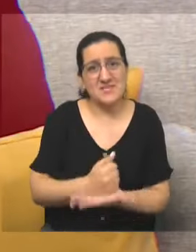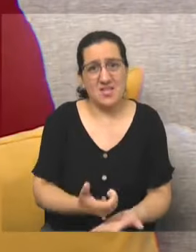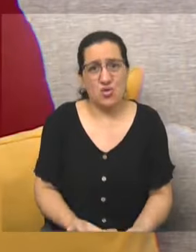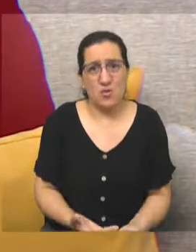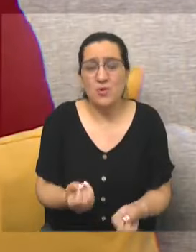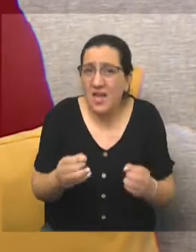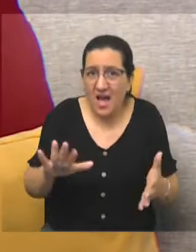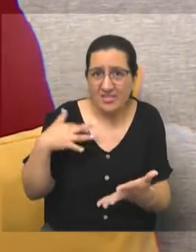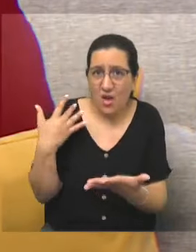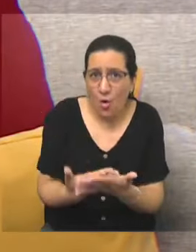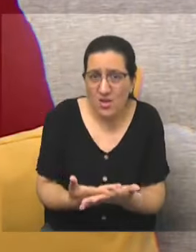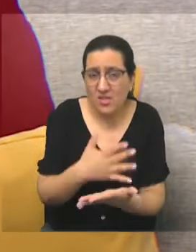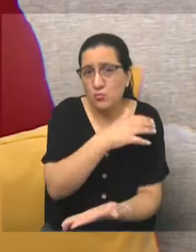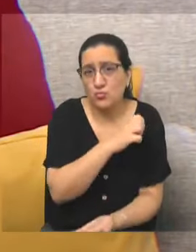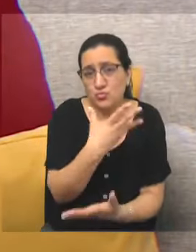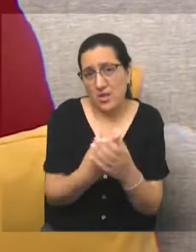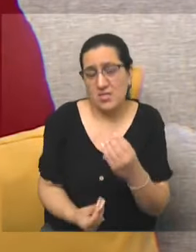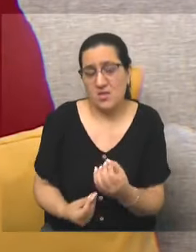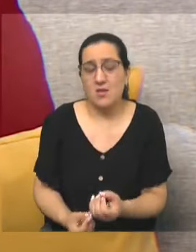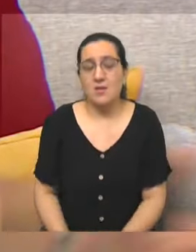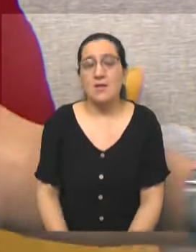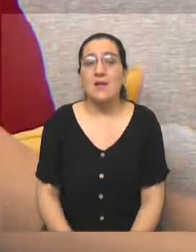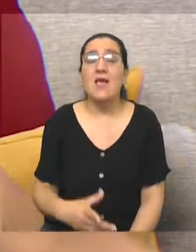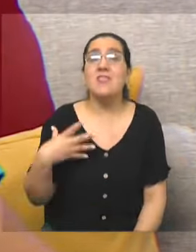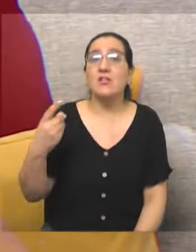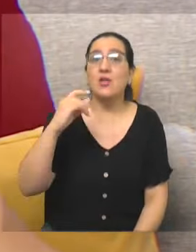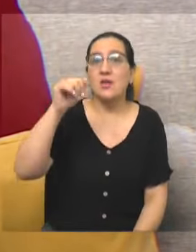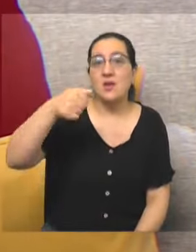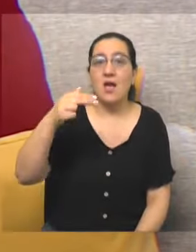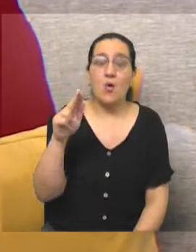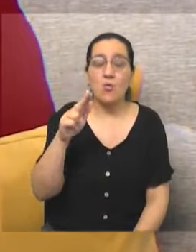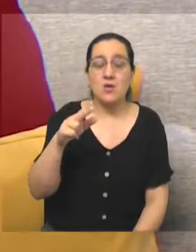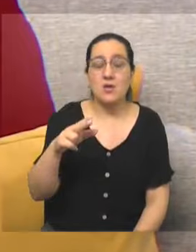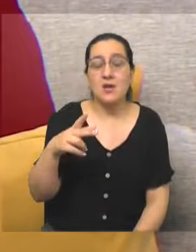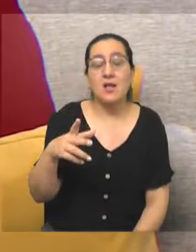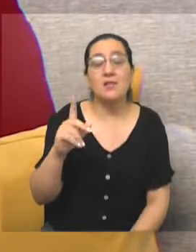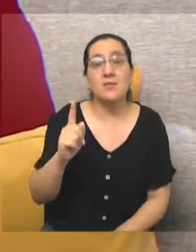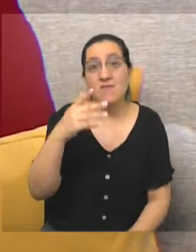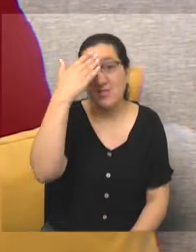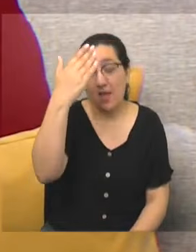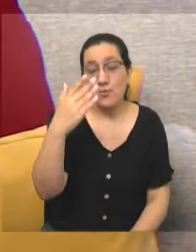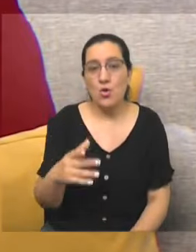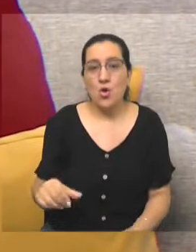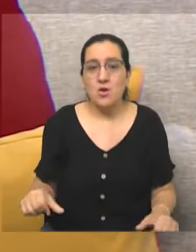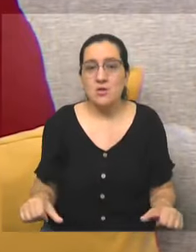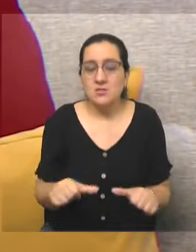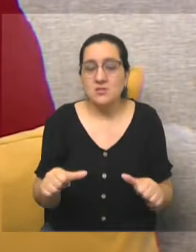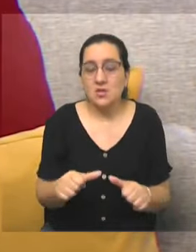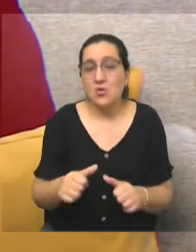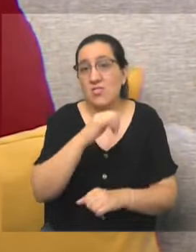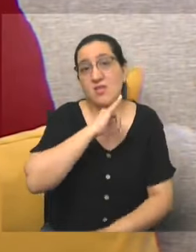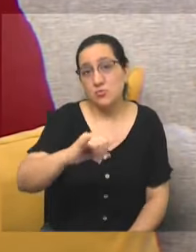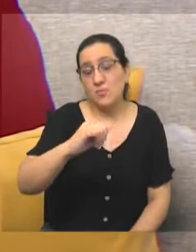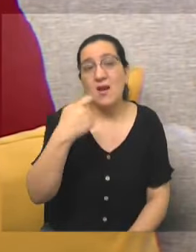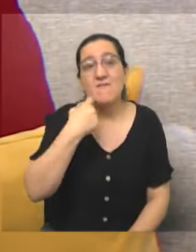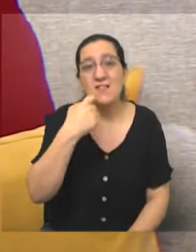del INAU, en representación del Frente Amplio, Natalia Argencio, hizo una denuncia hace pocas semanas de la falta de presupuesto, de fondo,